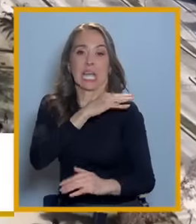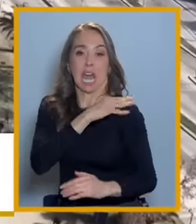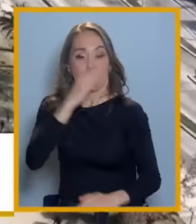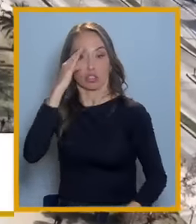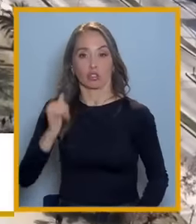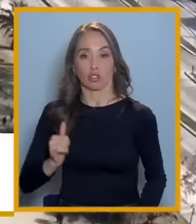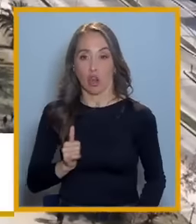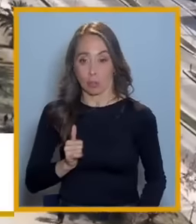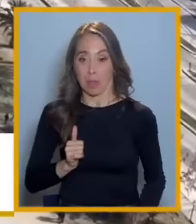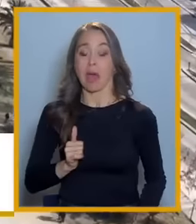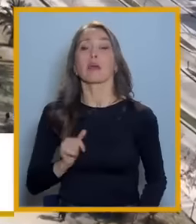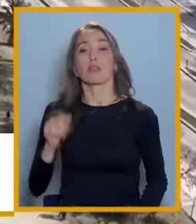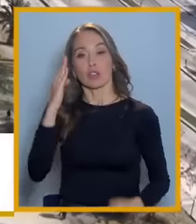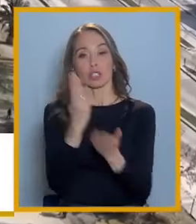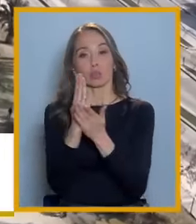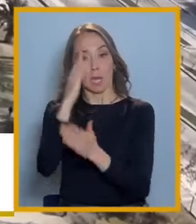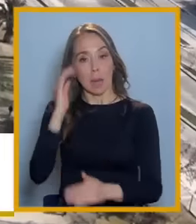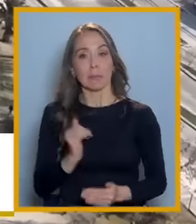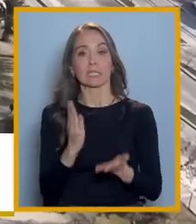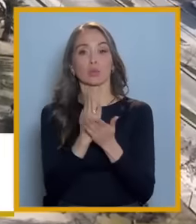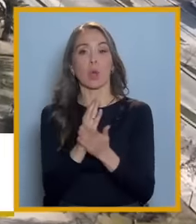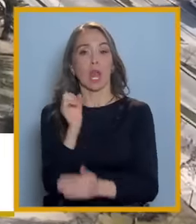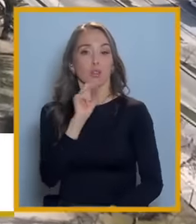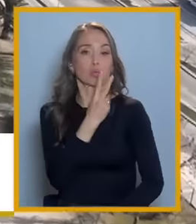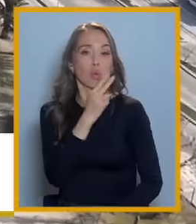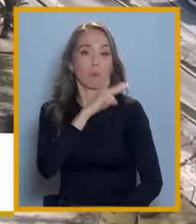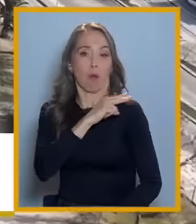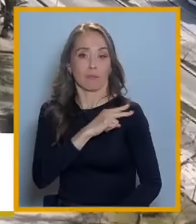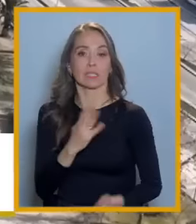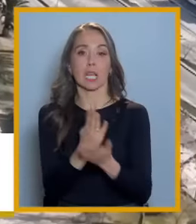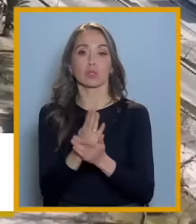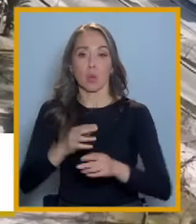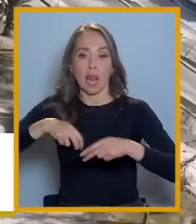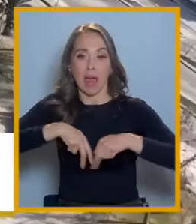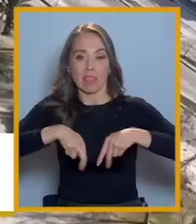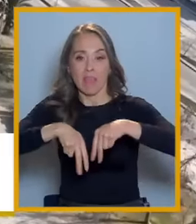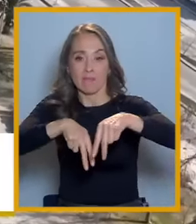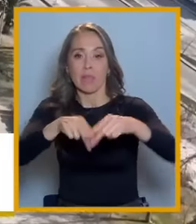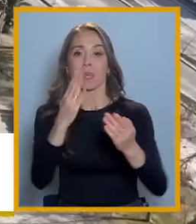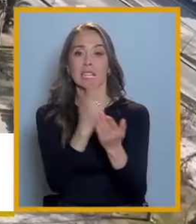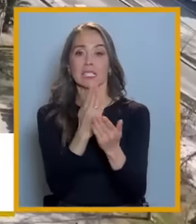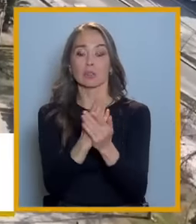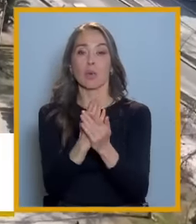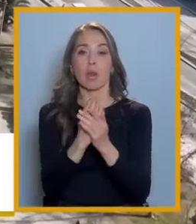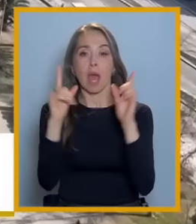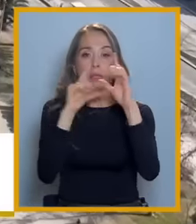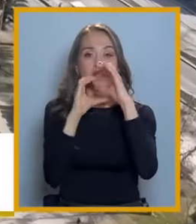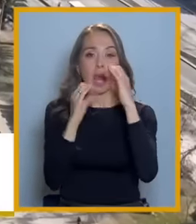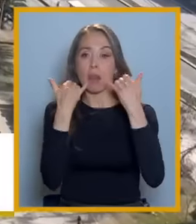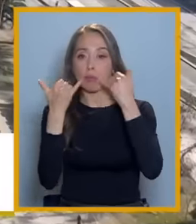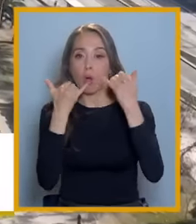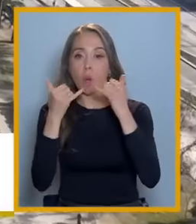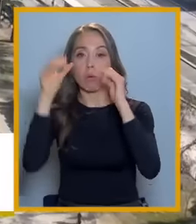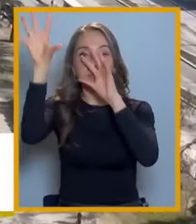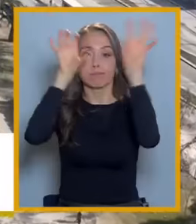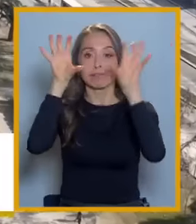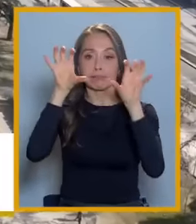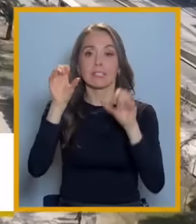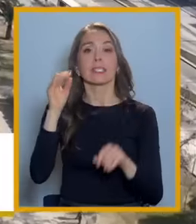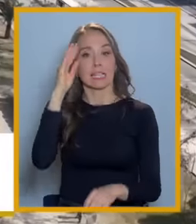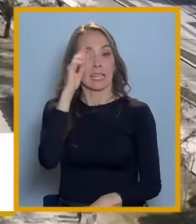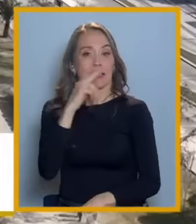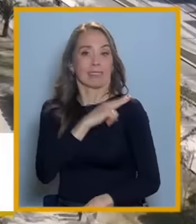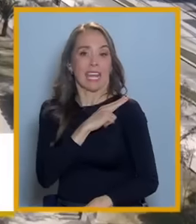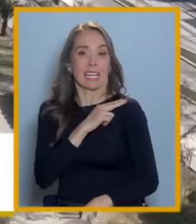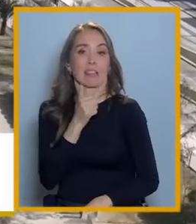la Escuela Militar, Escuela de Suboficiales, Escuela de Infantería y Escuela de Telecomunicaciones, al mando del teniente